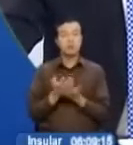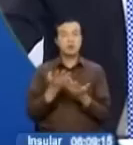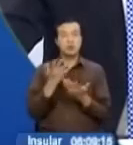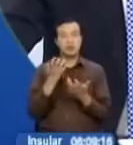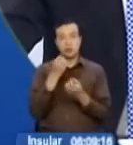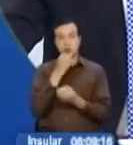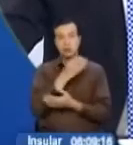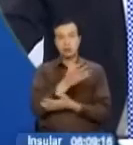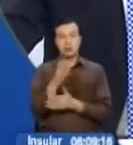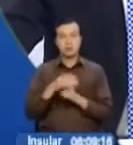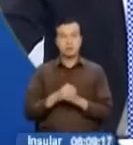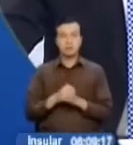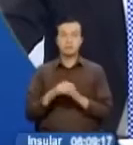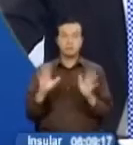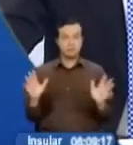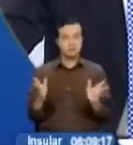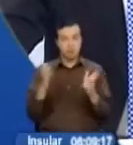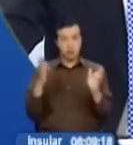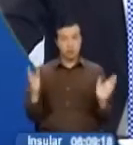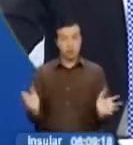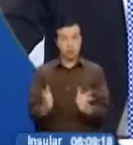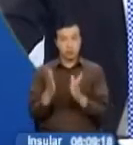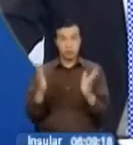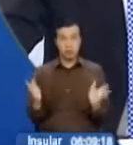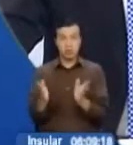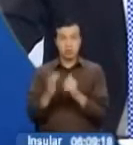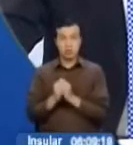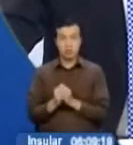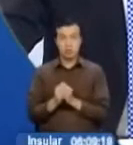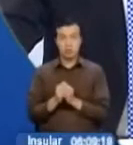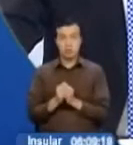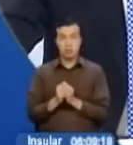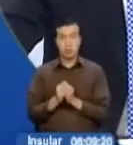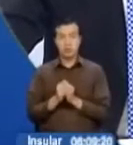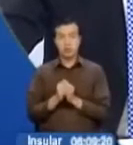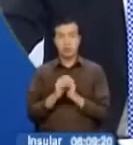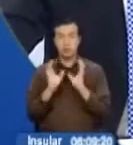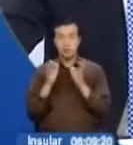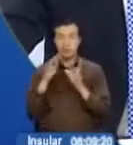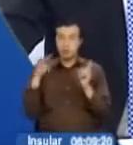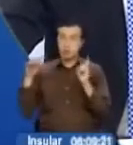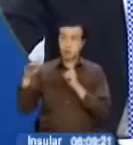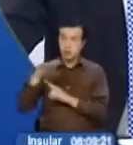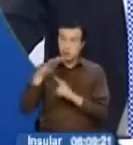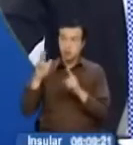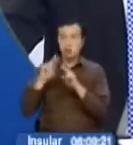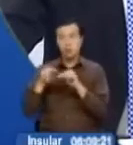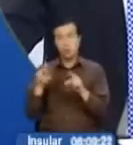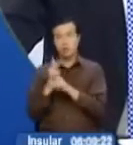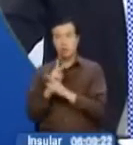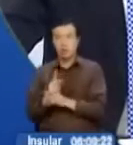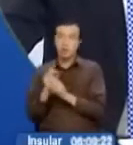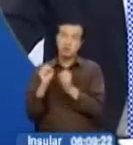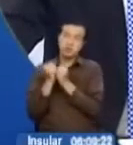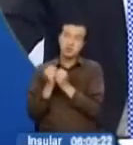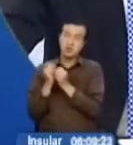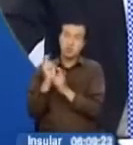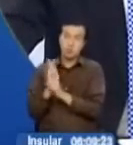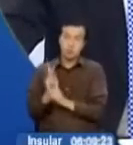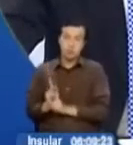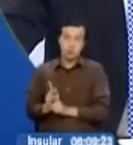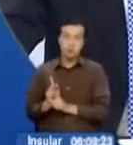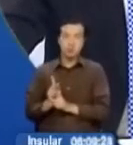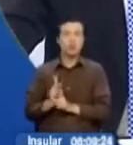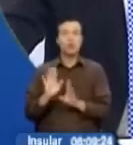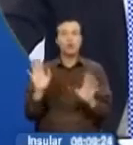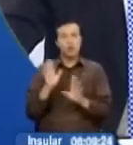quiero realmente motivar, no solo desde la perspectiva ambiental, no solo desde la perspectiva social, a los que nos